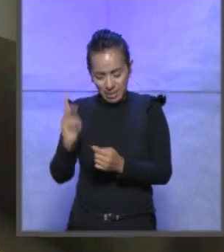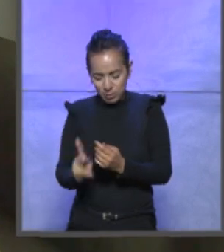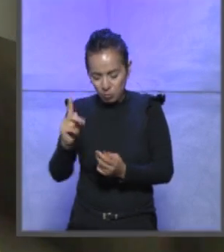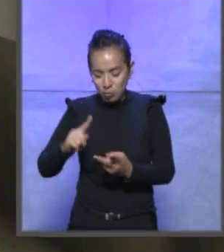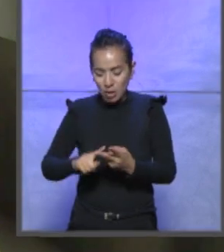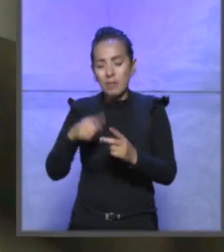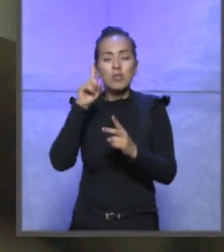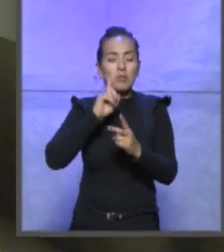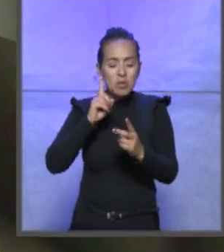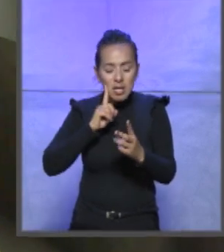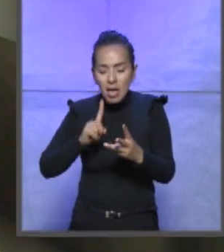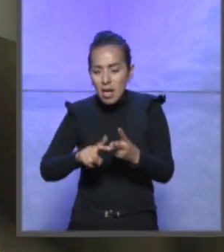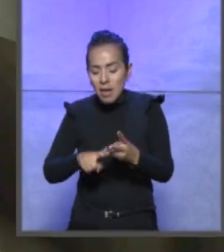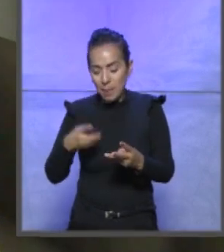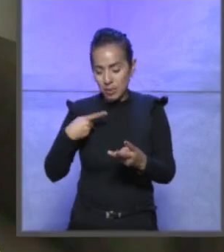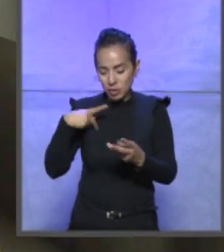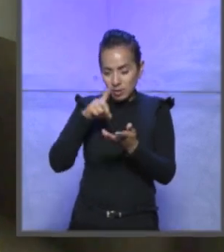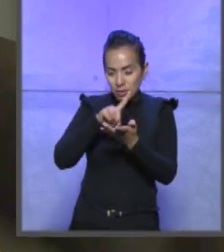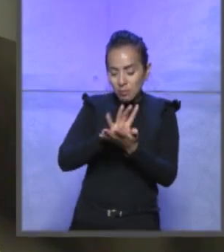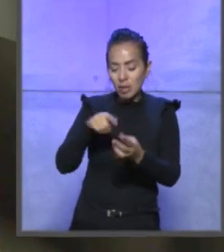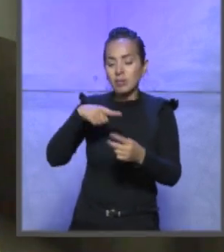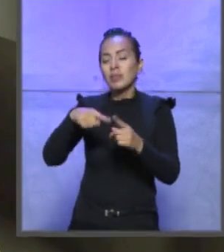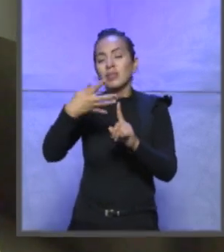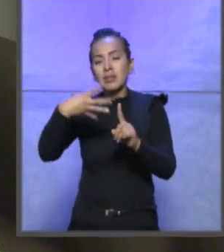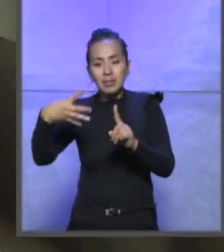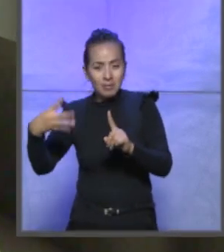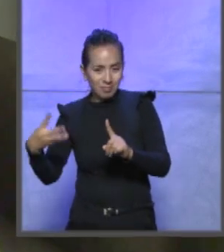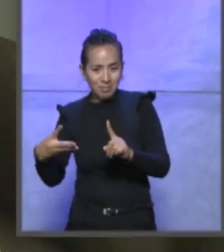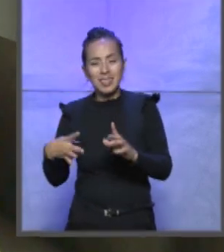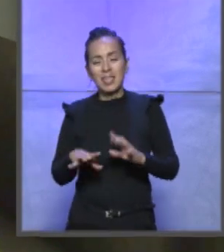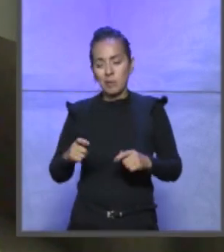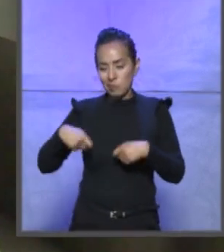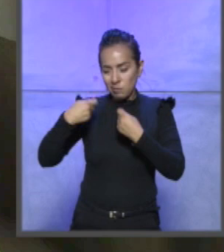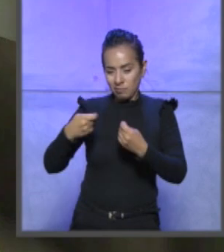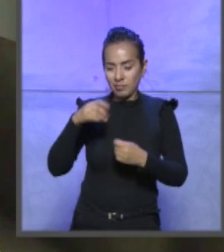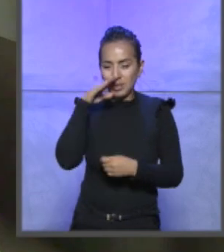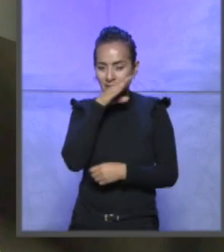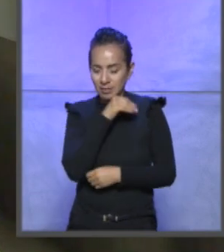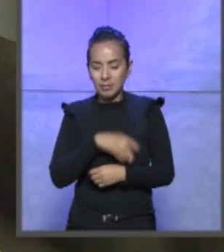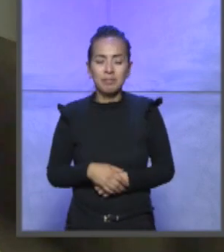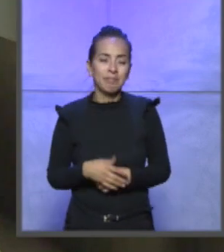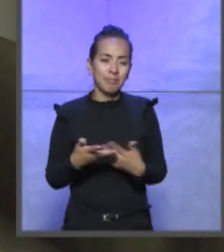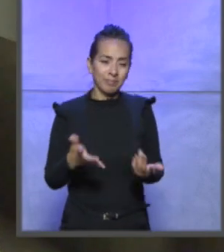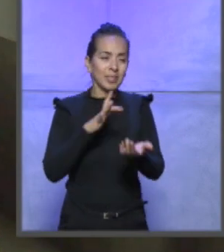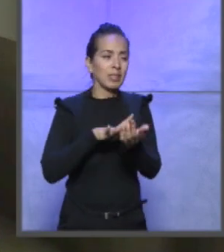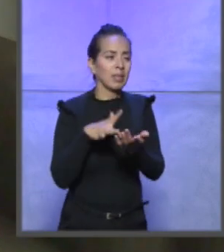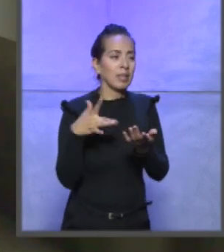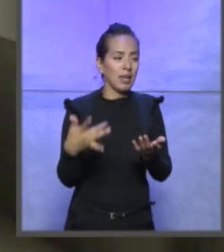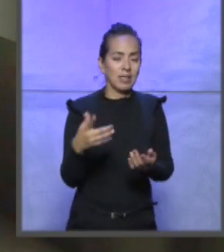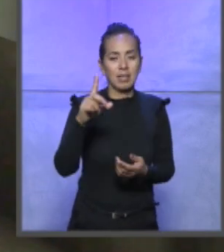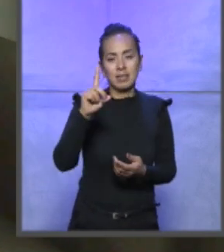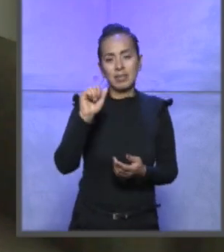afrodescendientes, mujeres, personas con discapacidades y la comunidad LGBTQI+. Es todo.